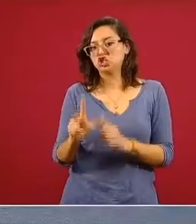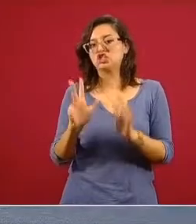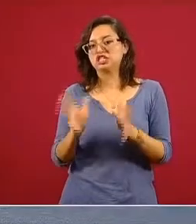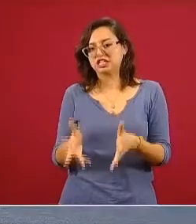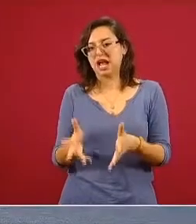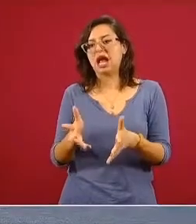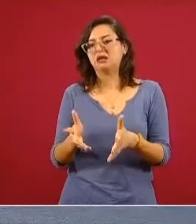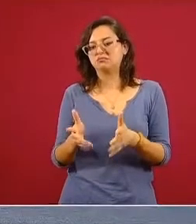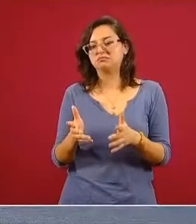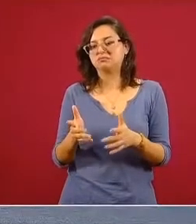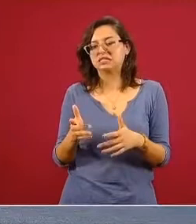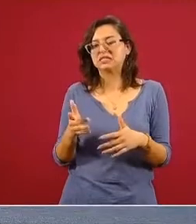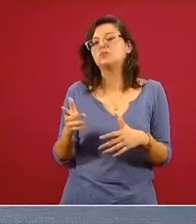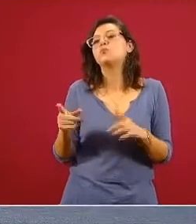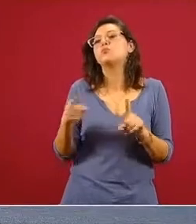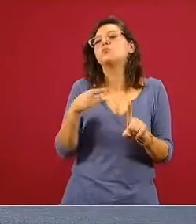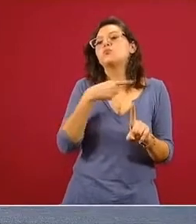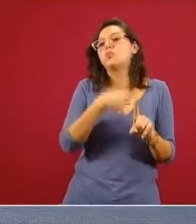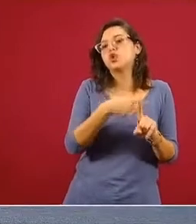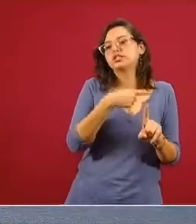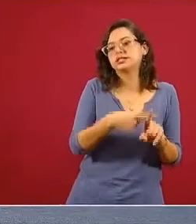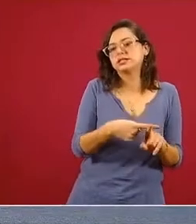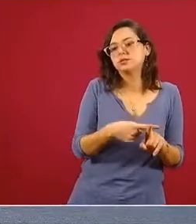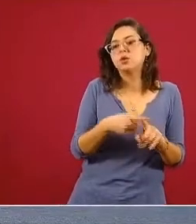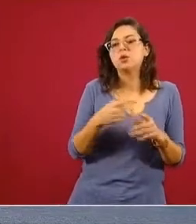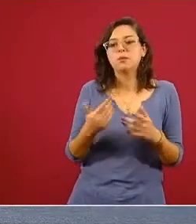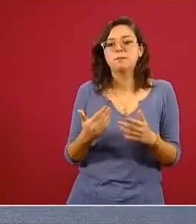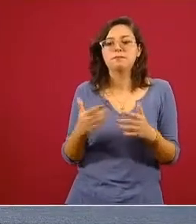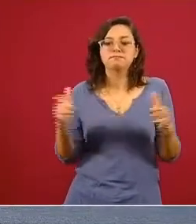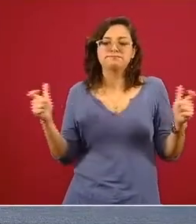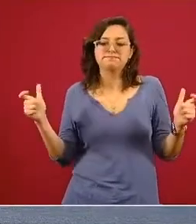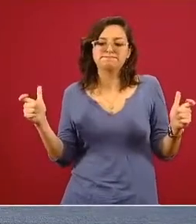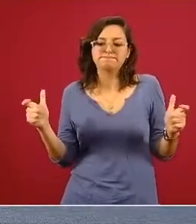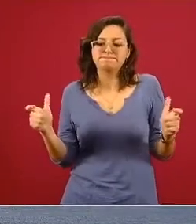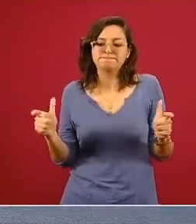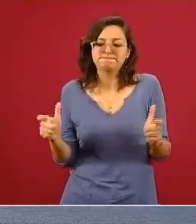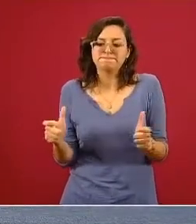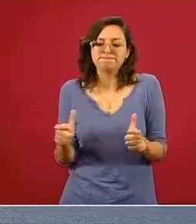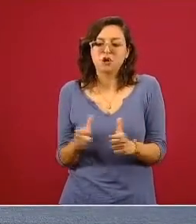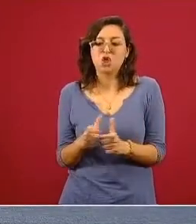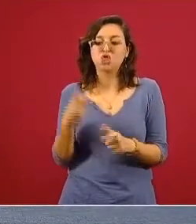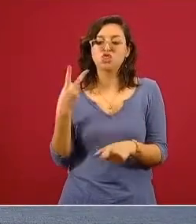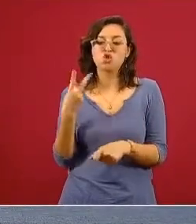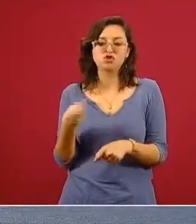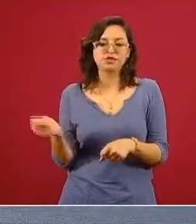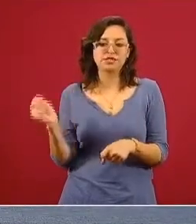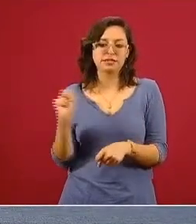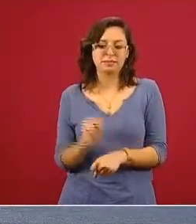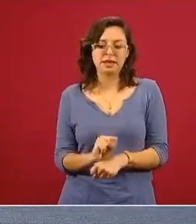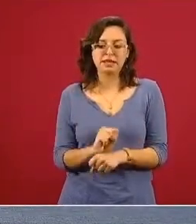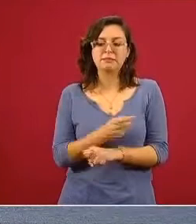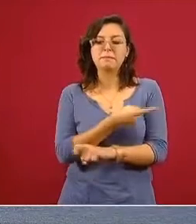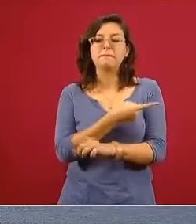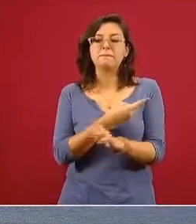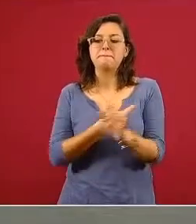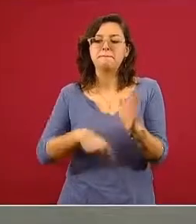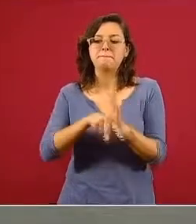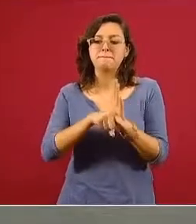ya una primera señal de descenso que inclusive coloca al estado para esas 2 semanas en un menos